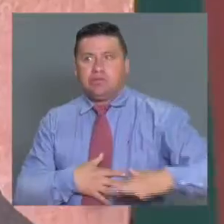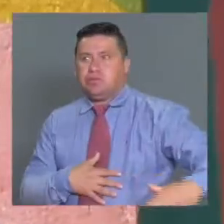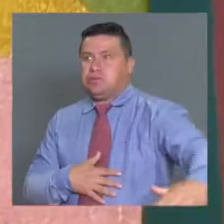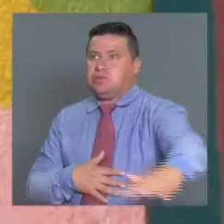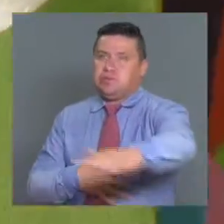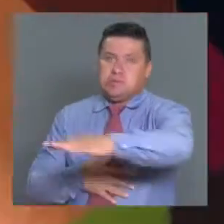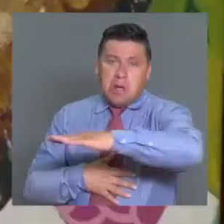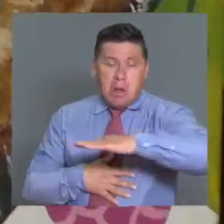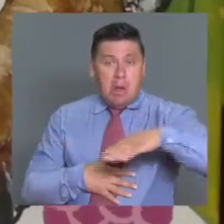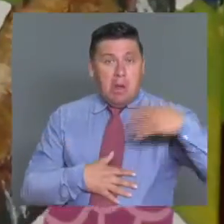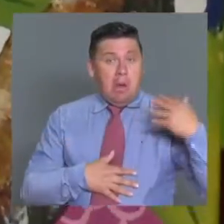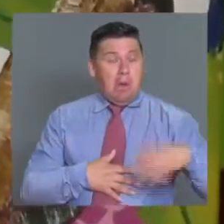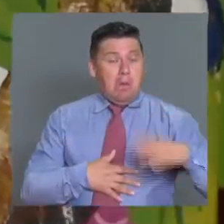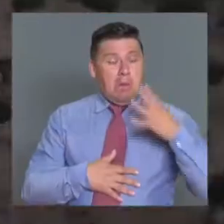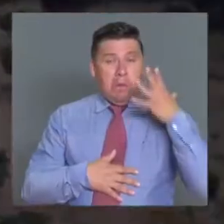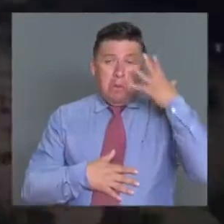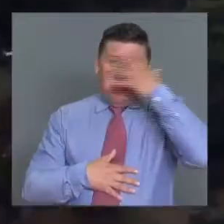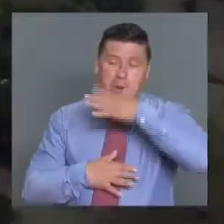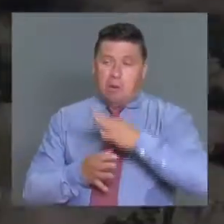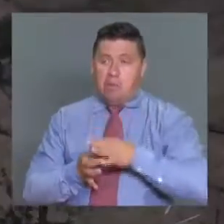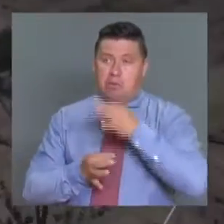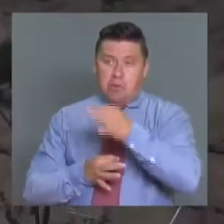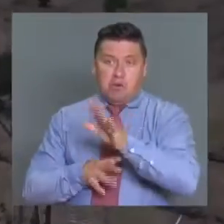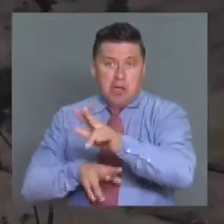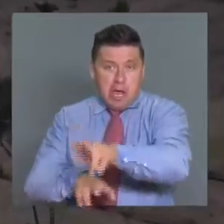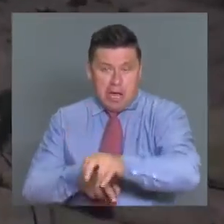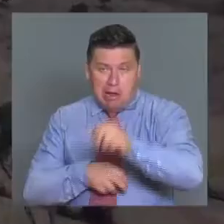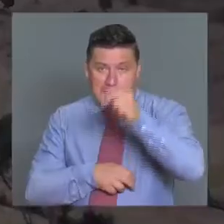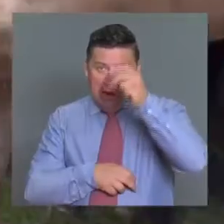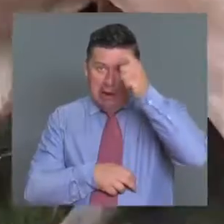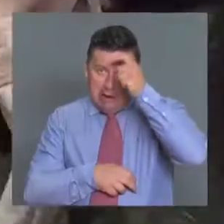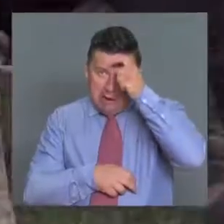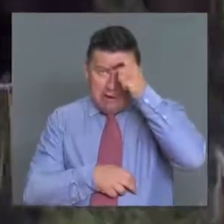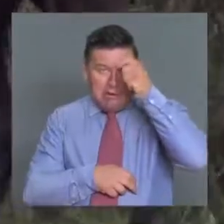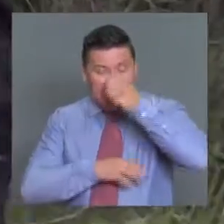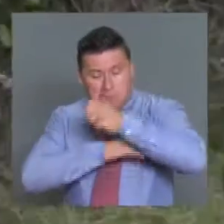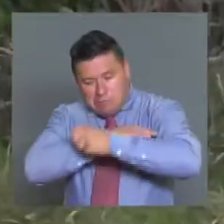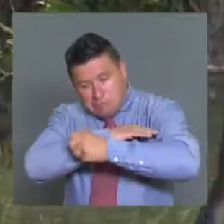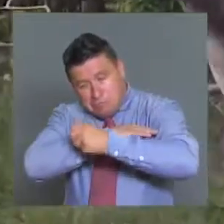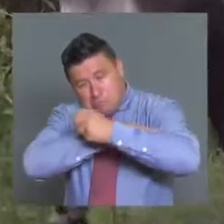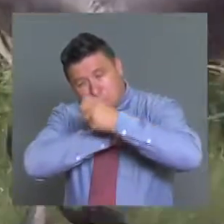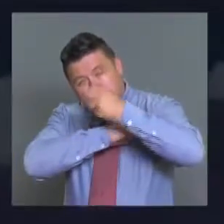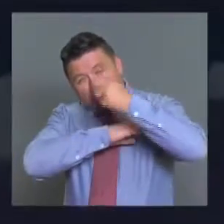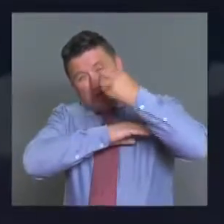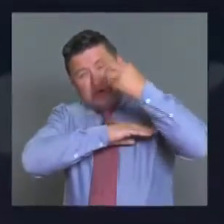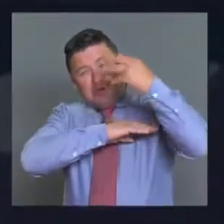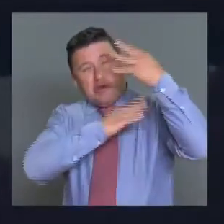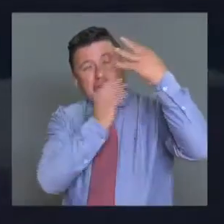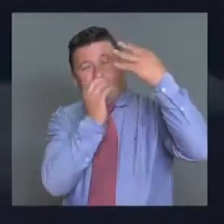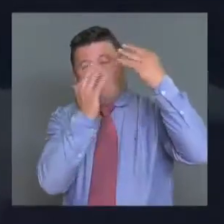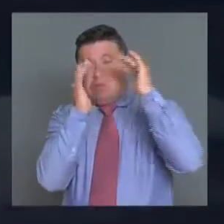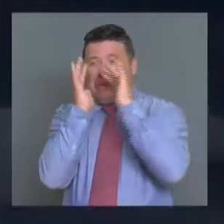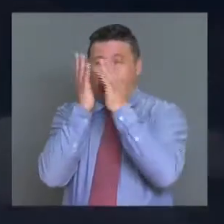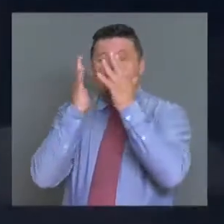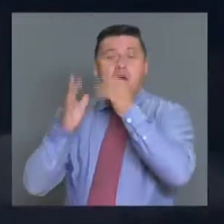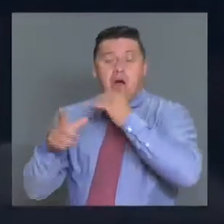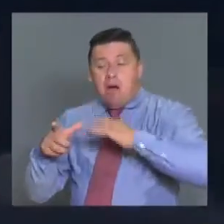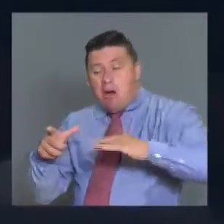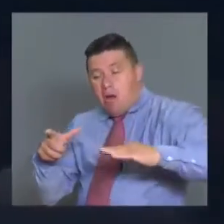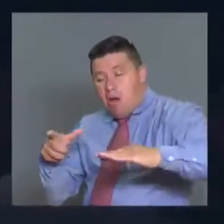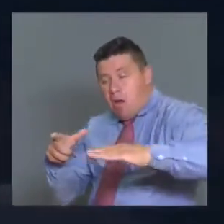nuestro recorrido hacia la primavera municipio agrícola y ganadero donde el sol resplandece el morichal y deslumbra su laguna